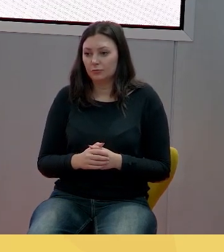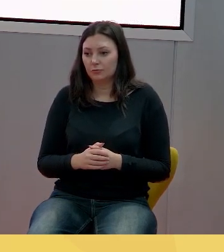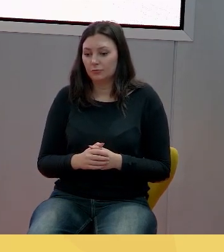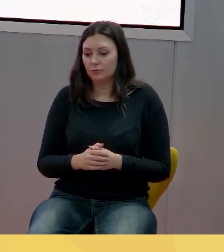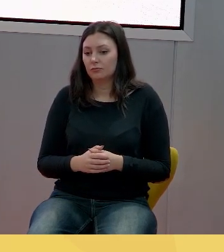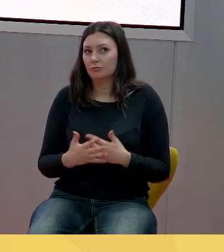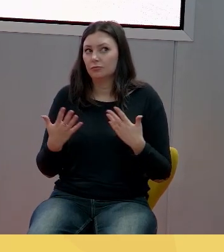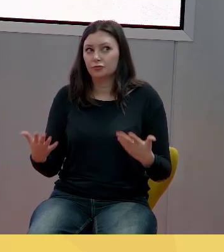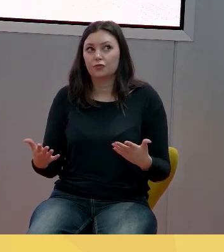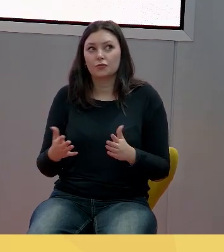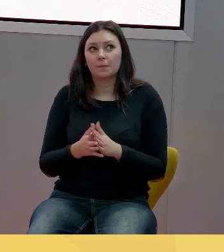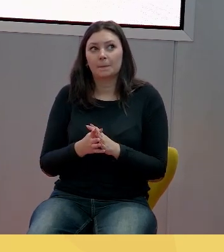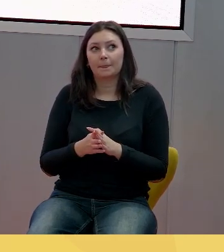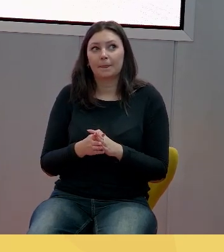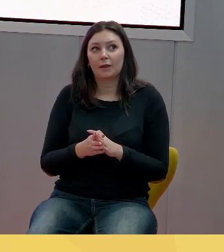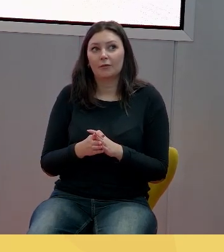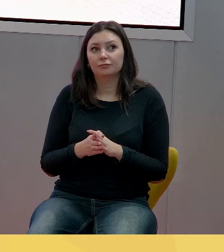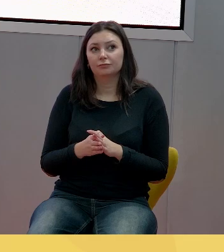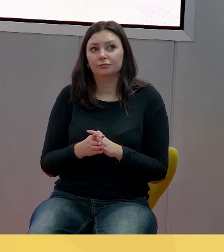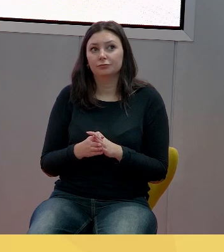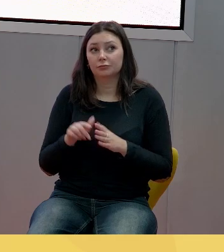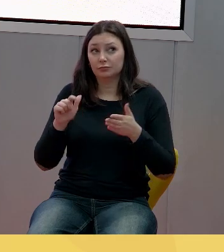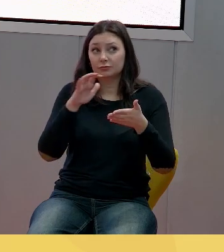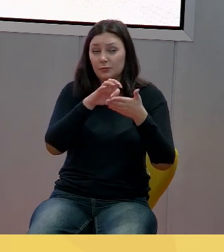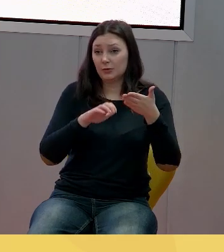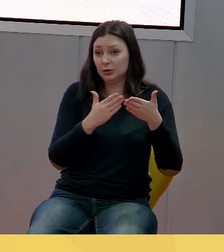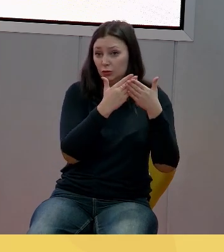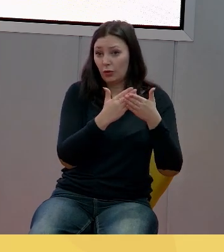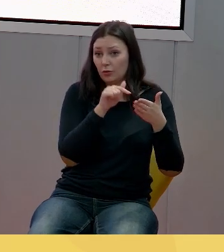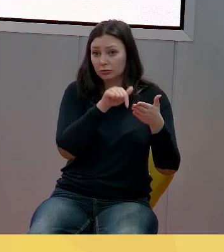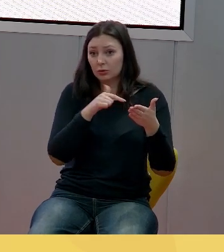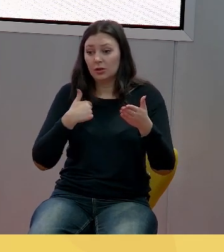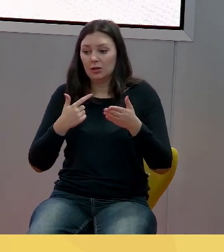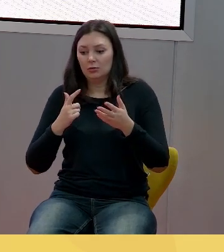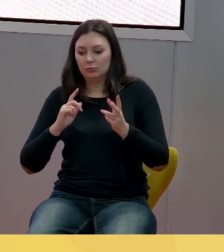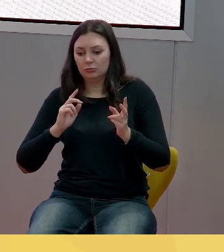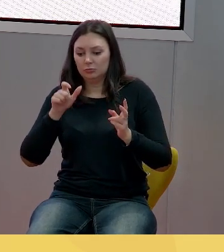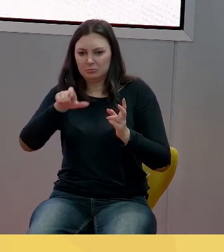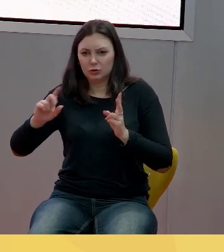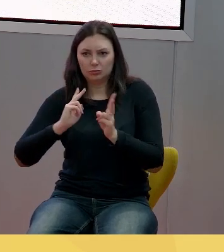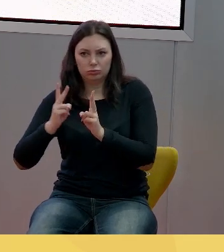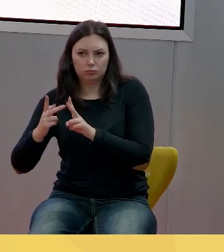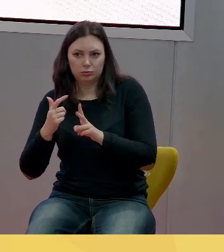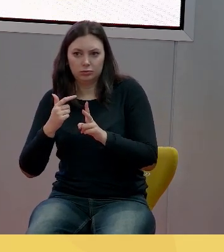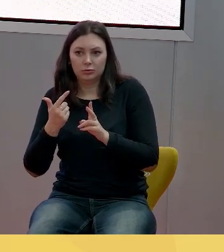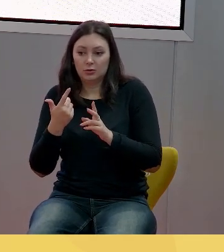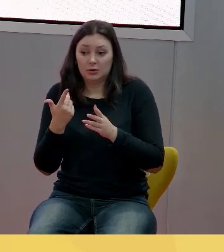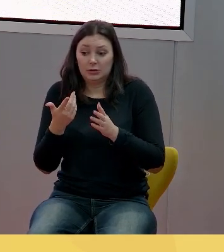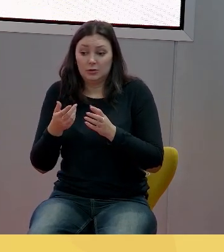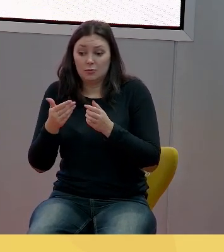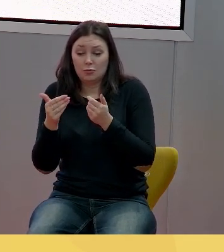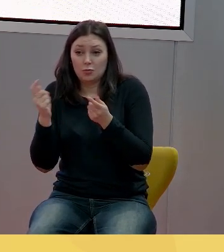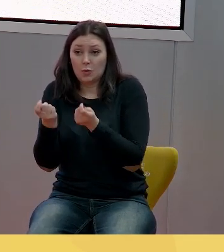Entonces, las diferentes reacciones al estudio empezaron incluso antes de su publicación. No sé si conocen a